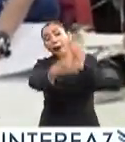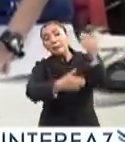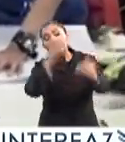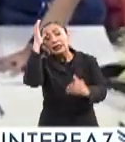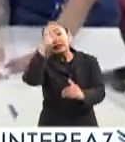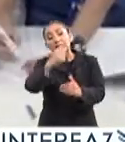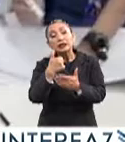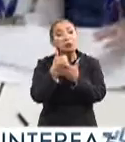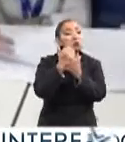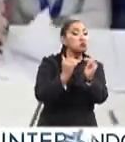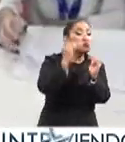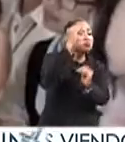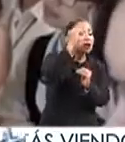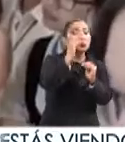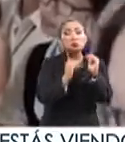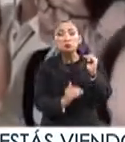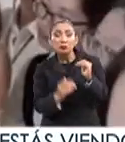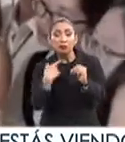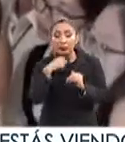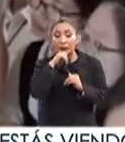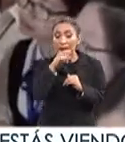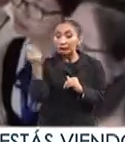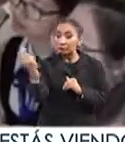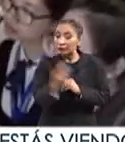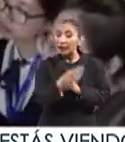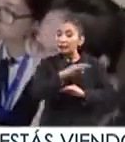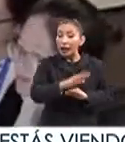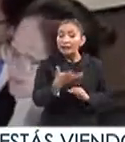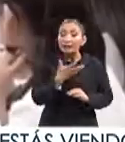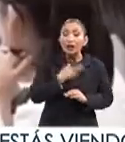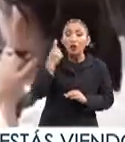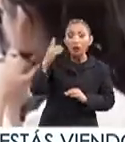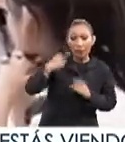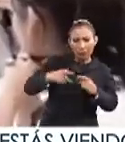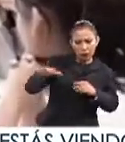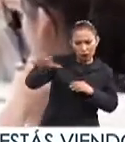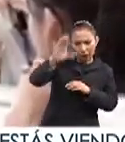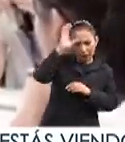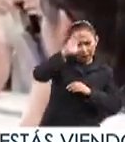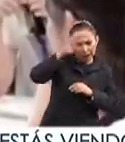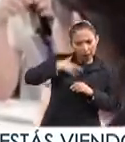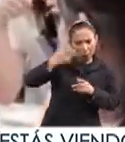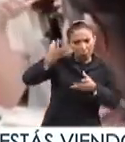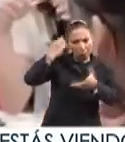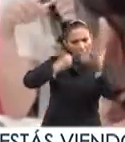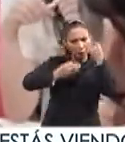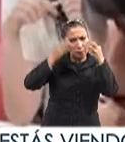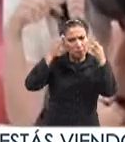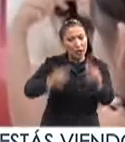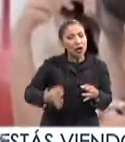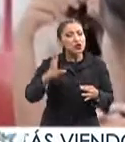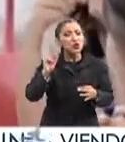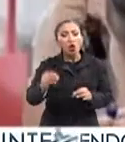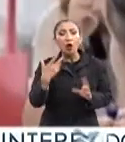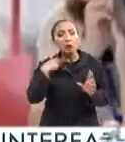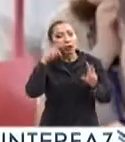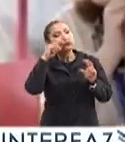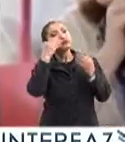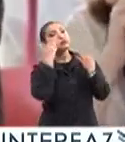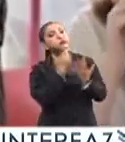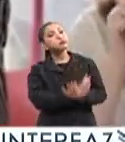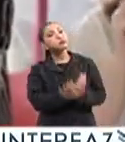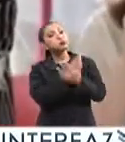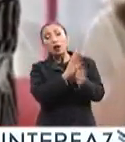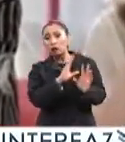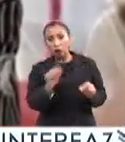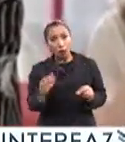campo científico. Insiste además en la necesidad de contar con una población científicamente preparada que no sea espectadora pasiva de